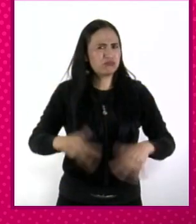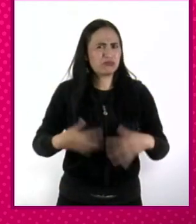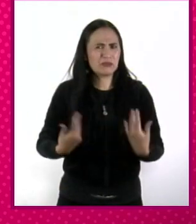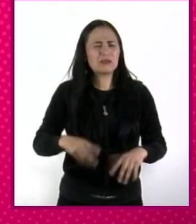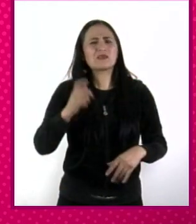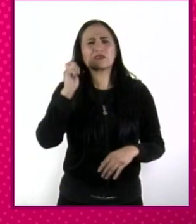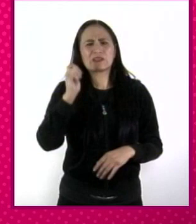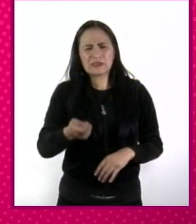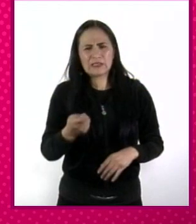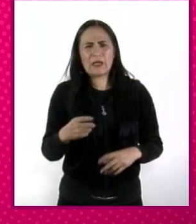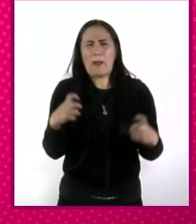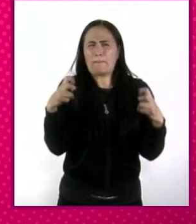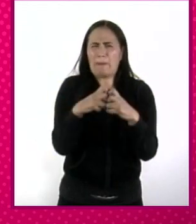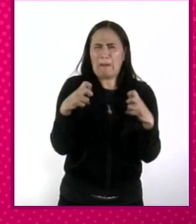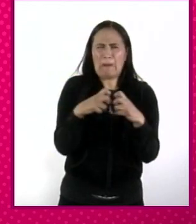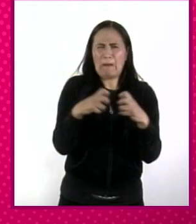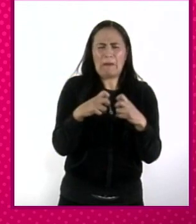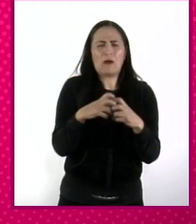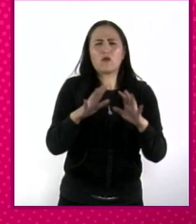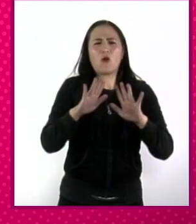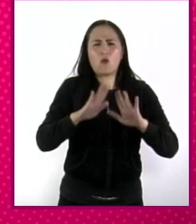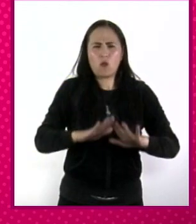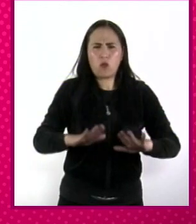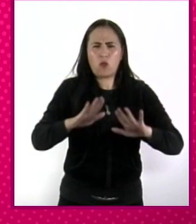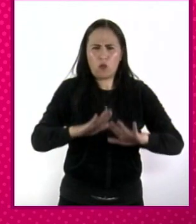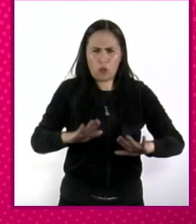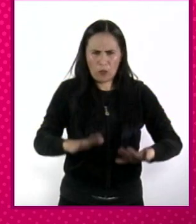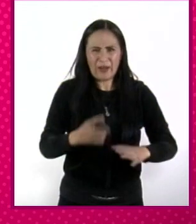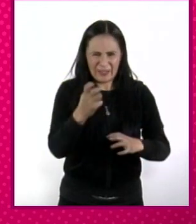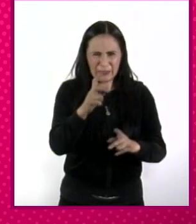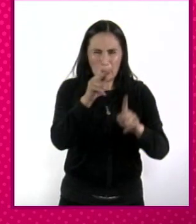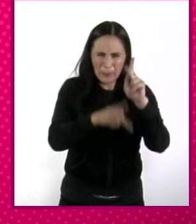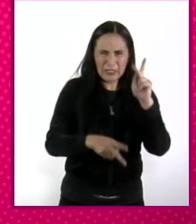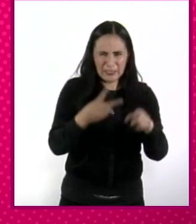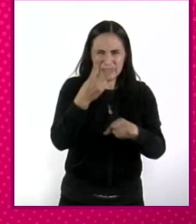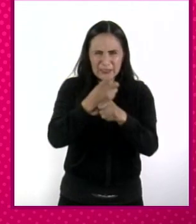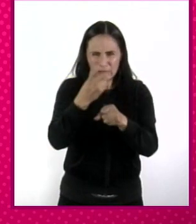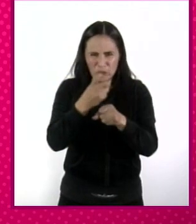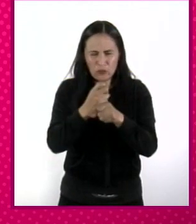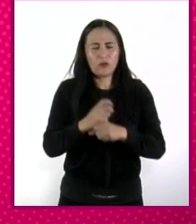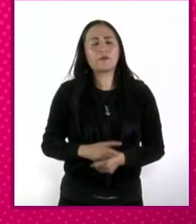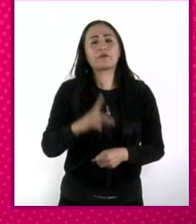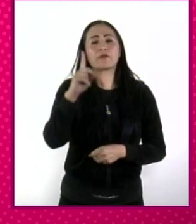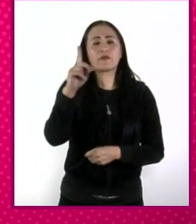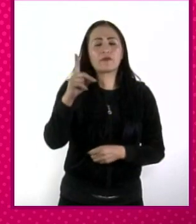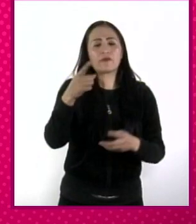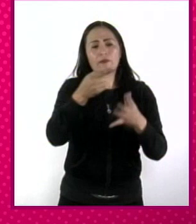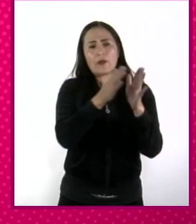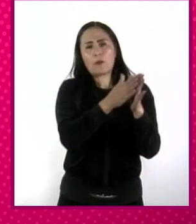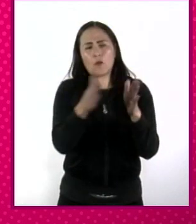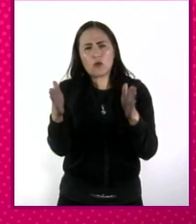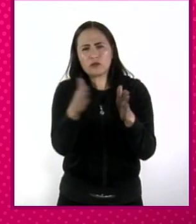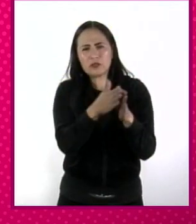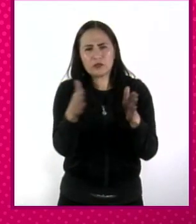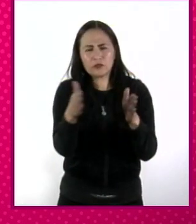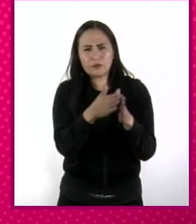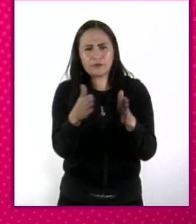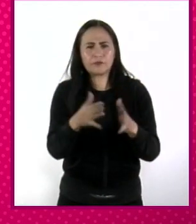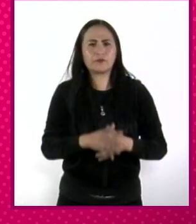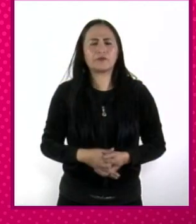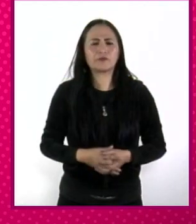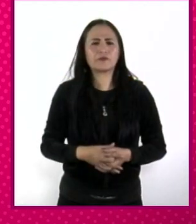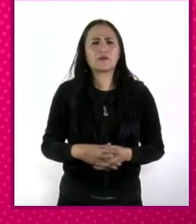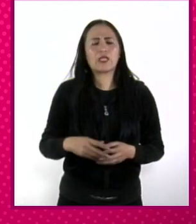de distensión. Esta es la segunda etapa de la Guerra Fría. Un proceso de distensión que va aproximadamente